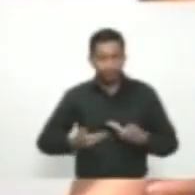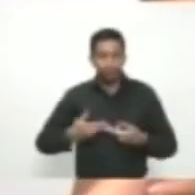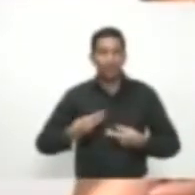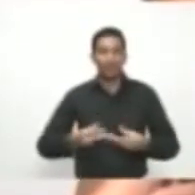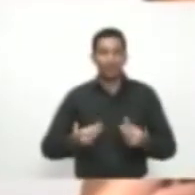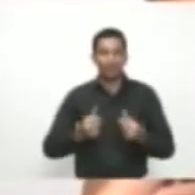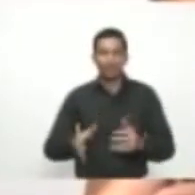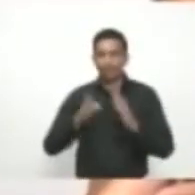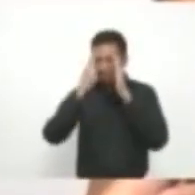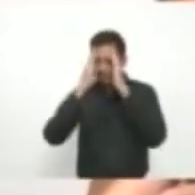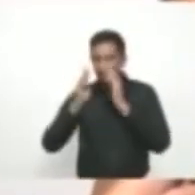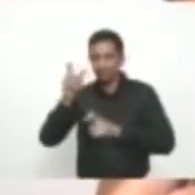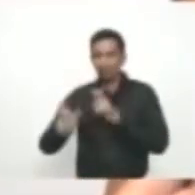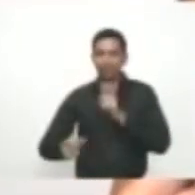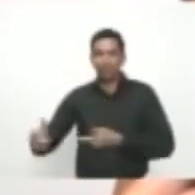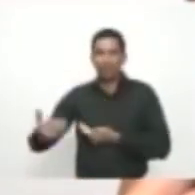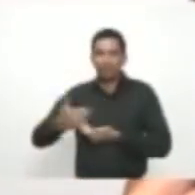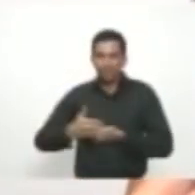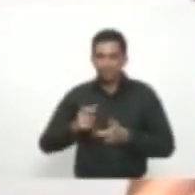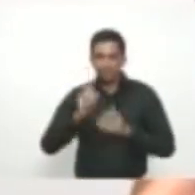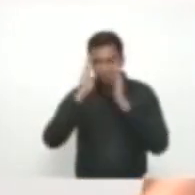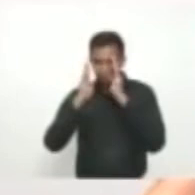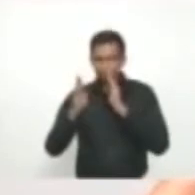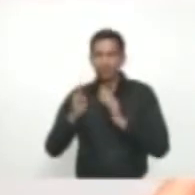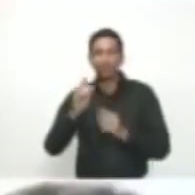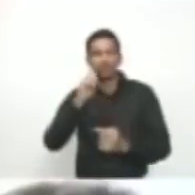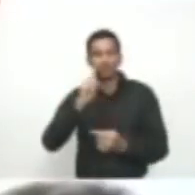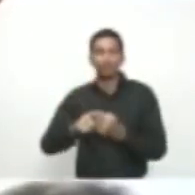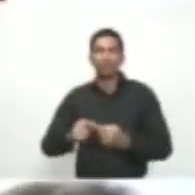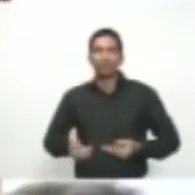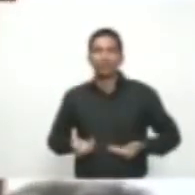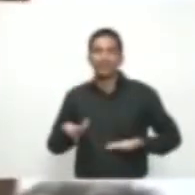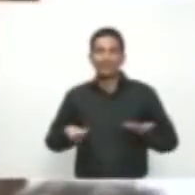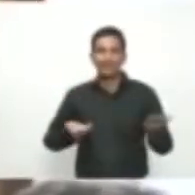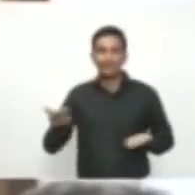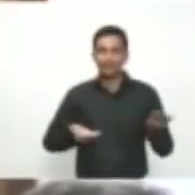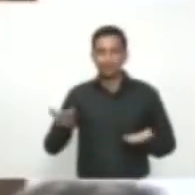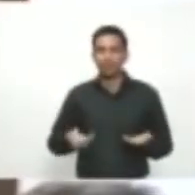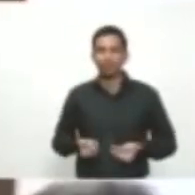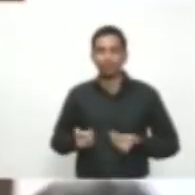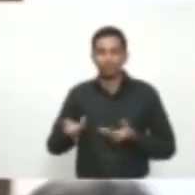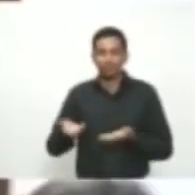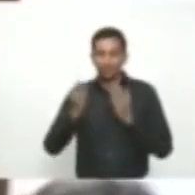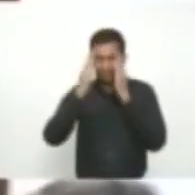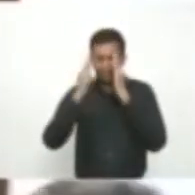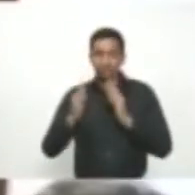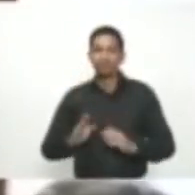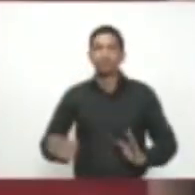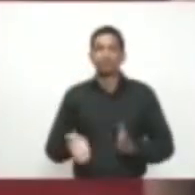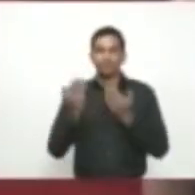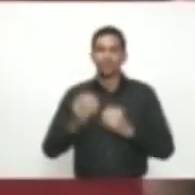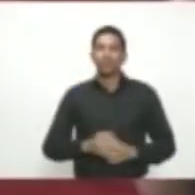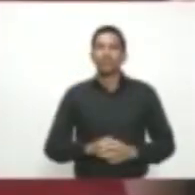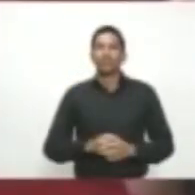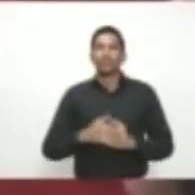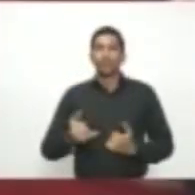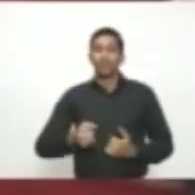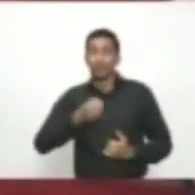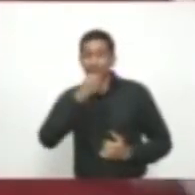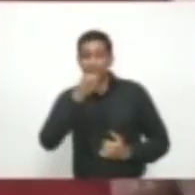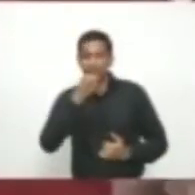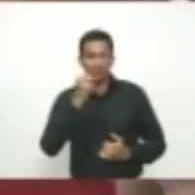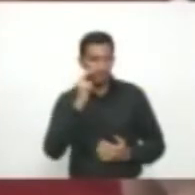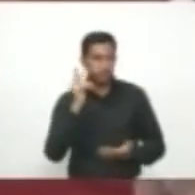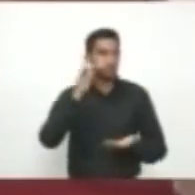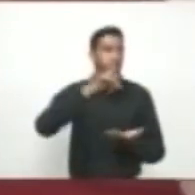usuarios con el fin de brindarles a ellos un mejor servicio. Sobre las demás denuncias que nuestro equipo periodístico encontró ese día en